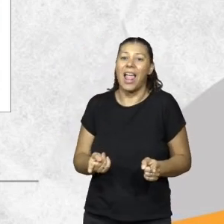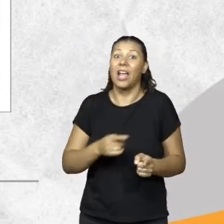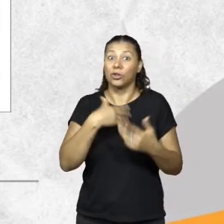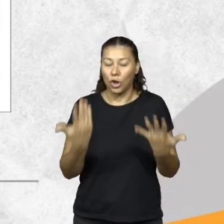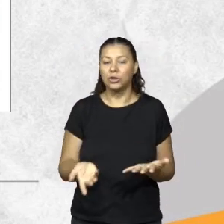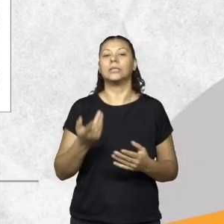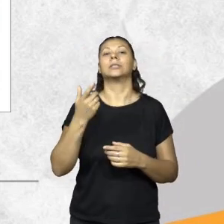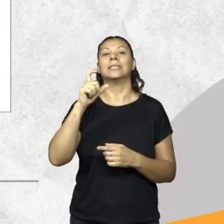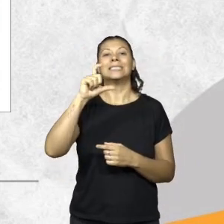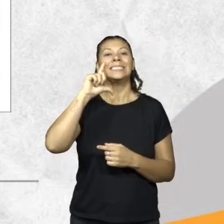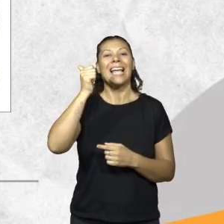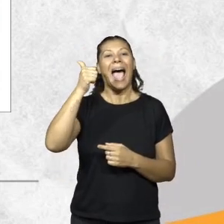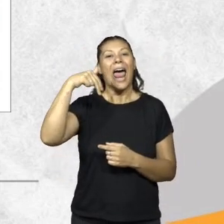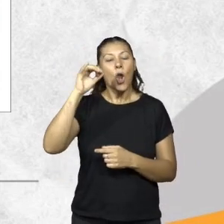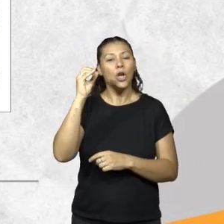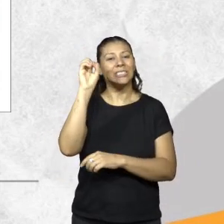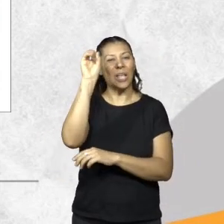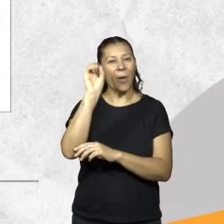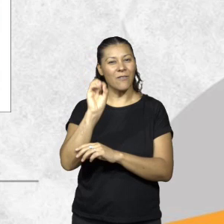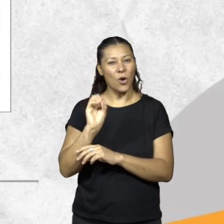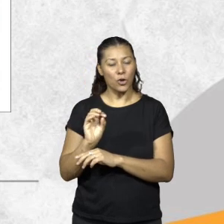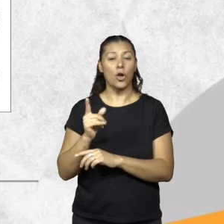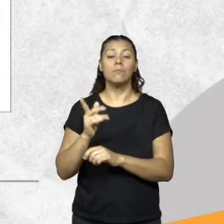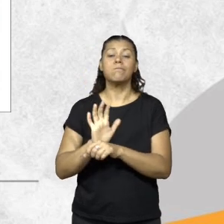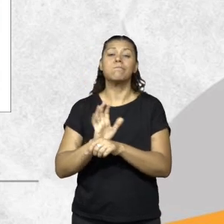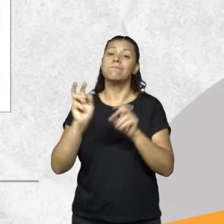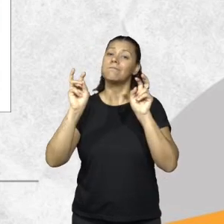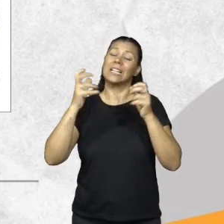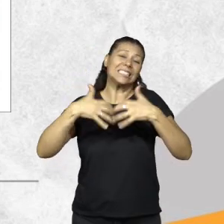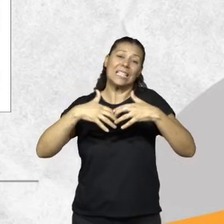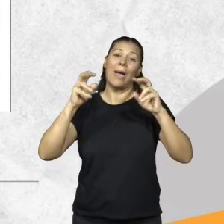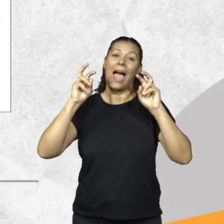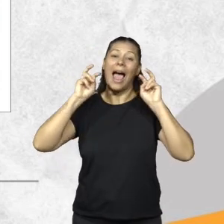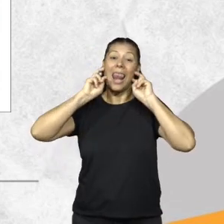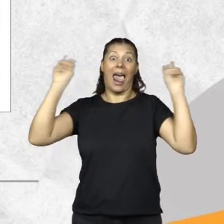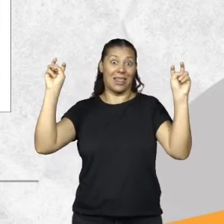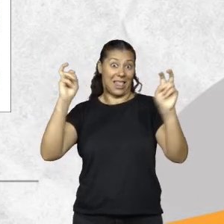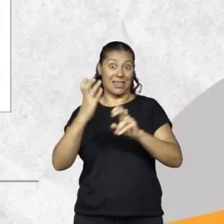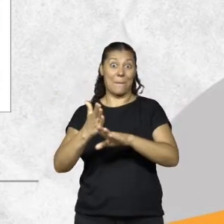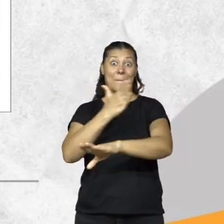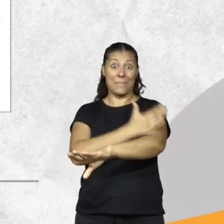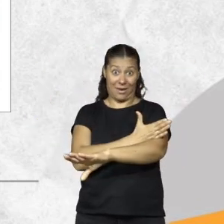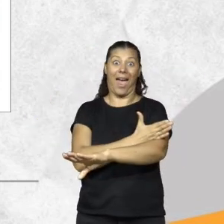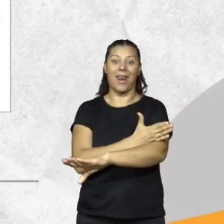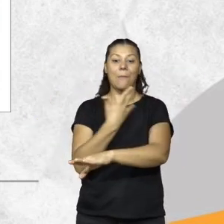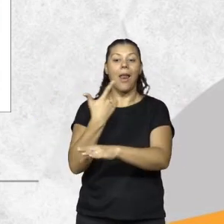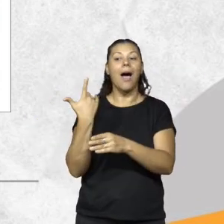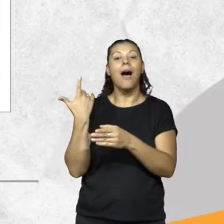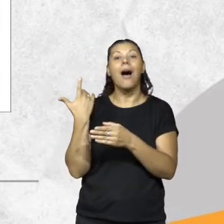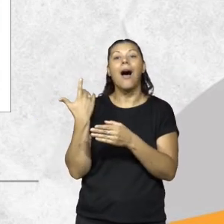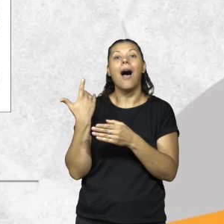cianosemáforo estamos previniendo, es un sistema de alerta temprana, que haya un contacto con una